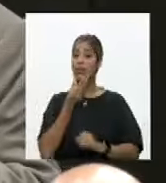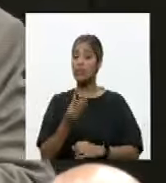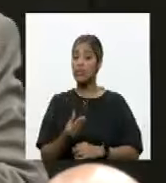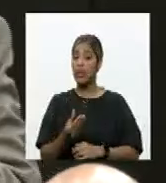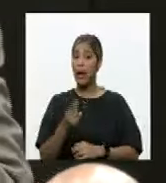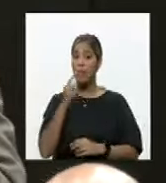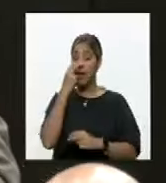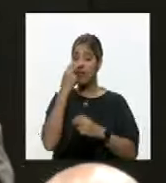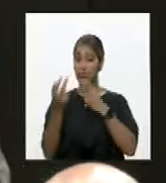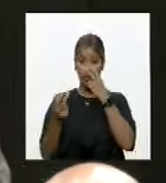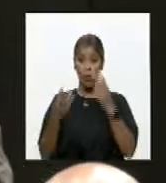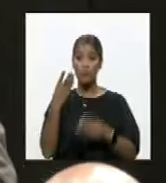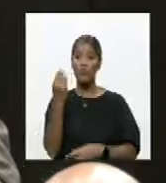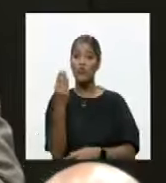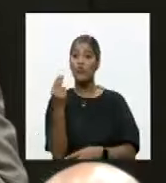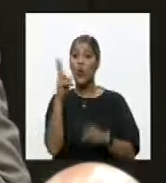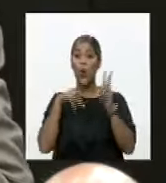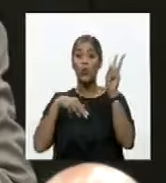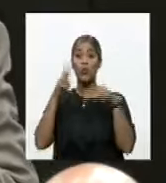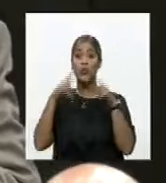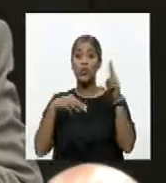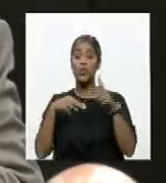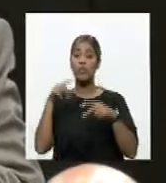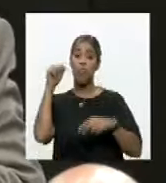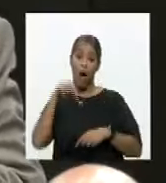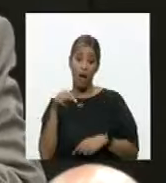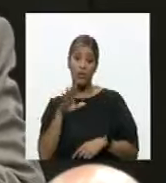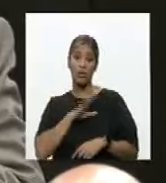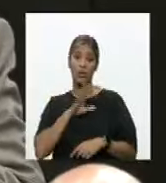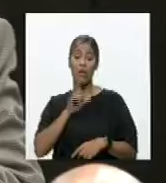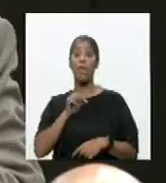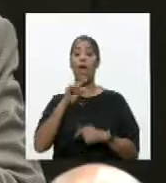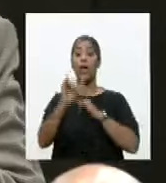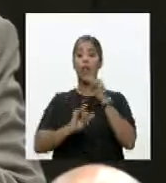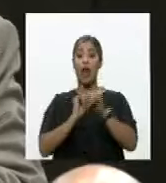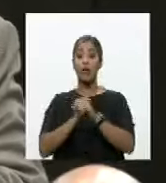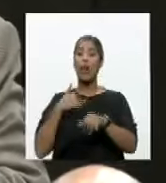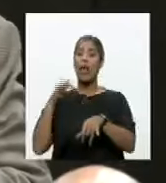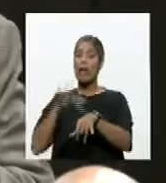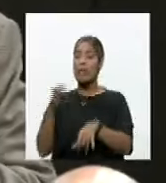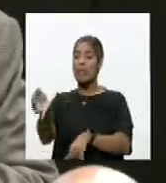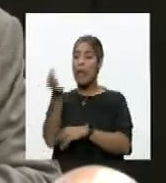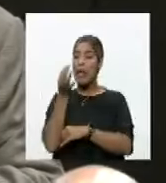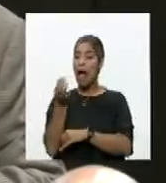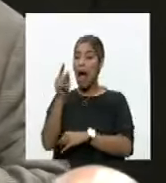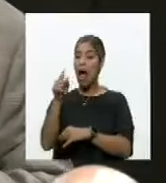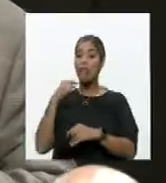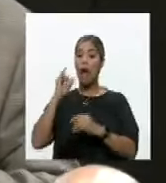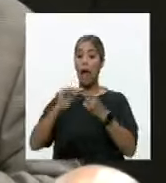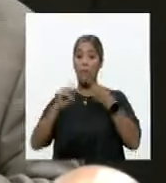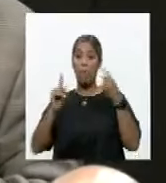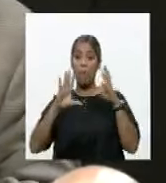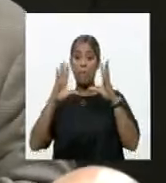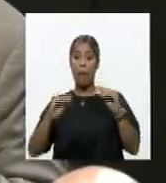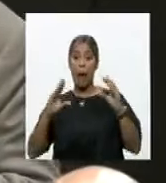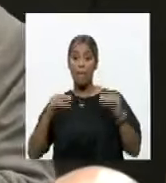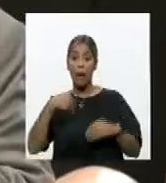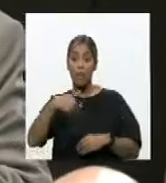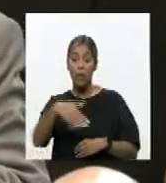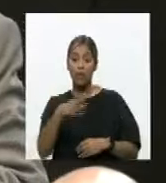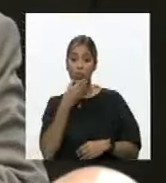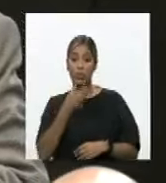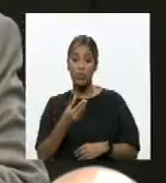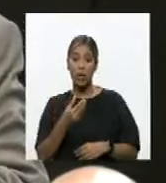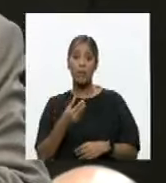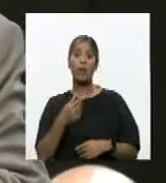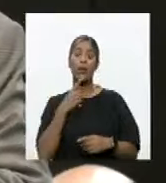de visita turismo extranjero y nacional, y sería muy grave que no estuviéramos listos con el apresto operacional eléctrico listo para esta situación.